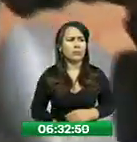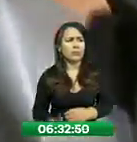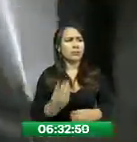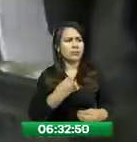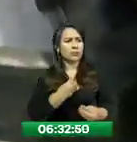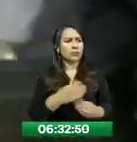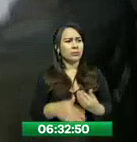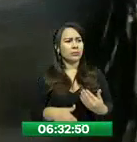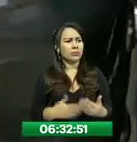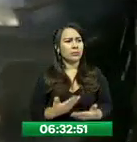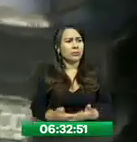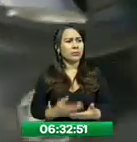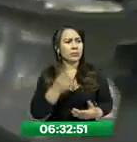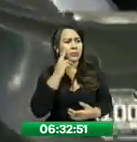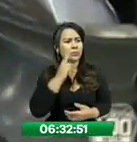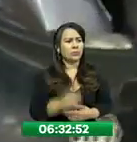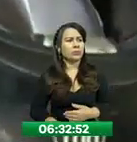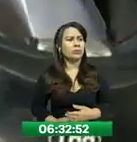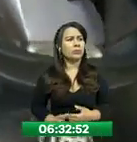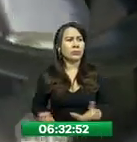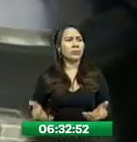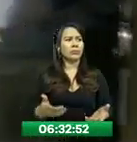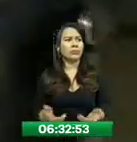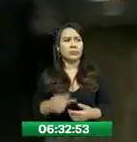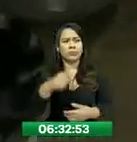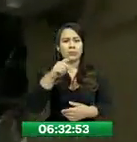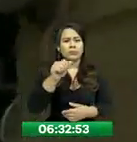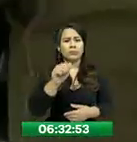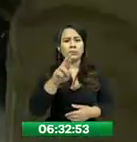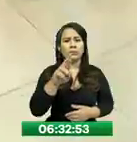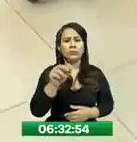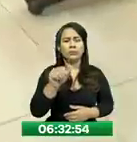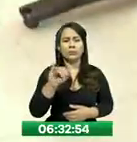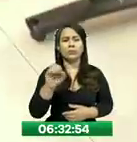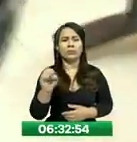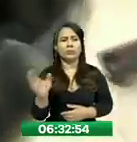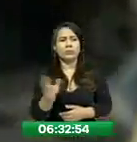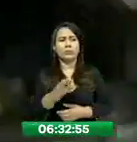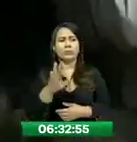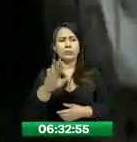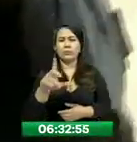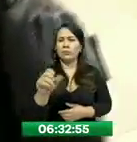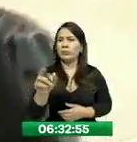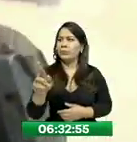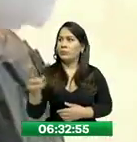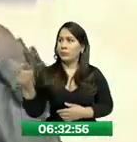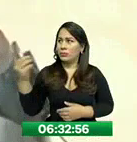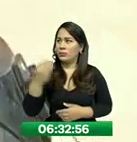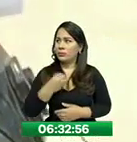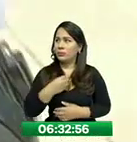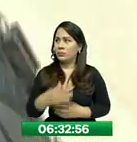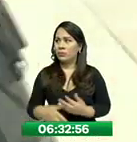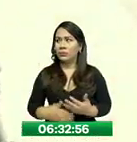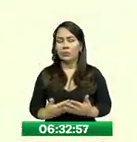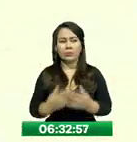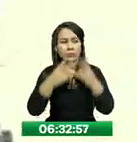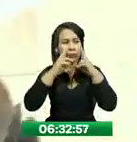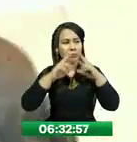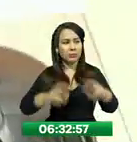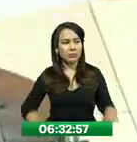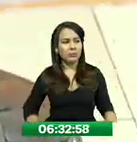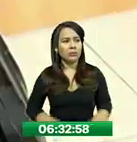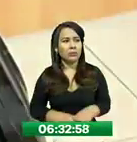moradores de la cooperativa Paraíso de la Flor en el bloque 9 salieron tras de él, llamando de inmediato a la policía. El resultado